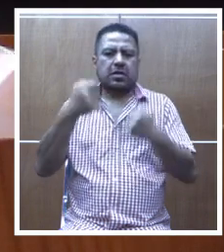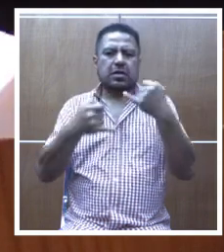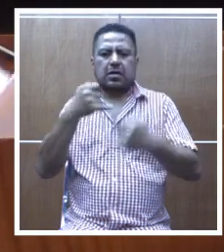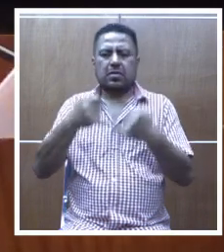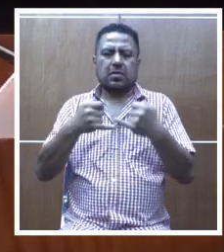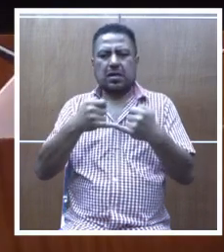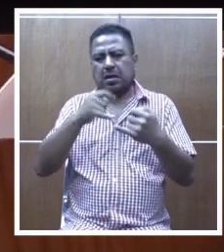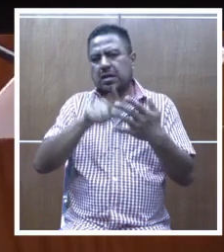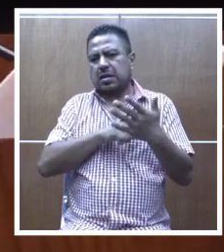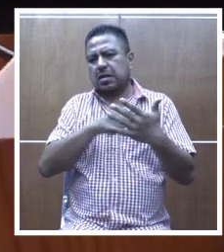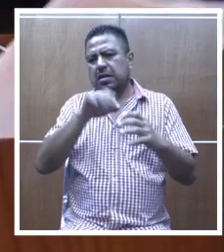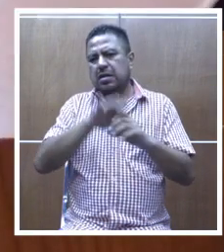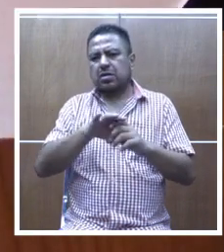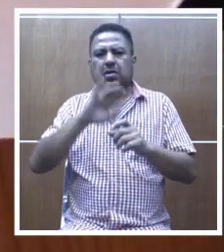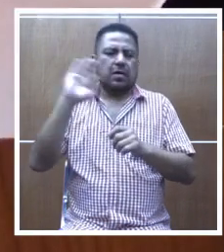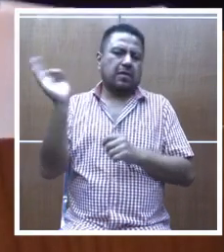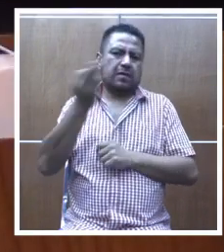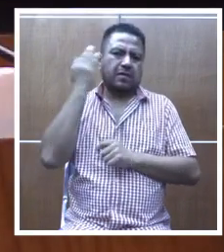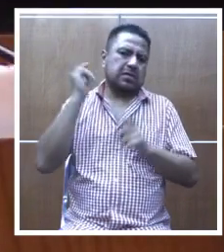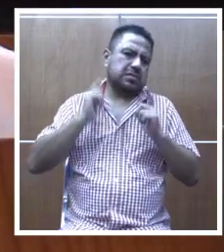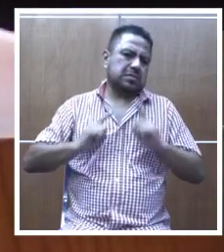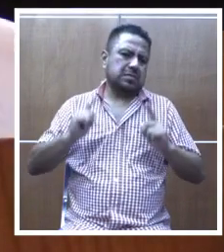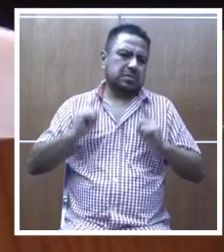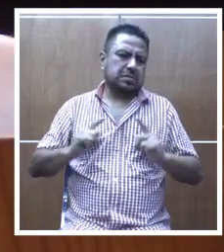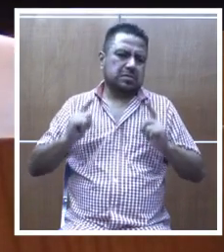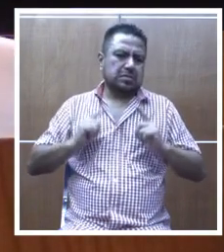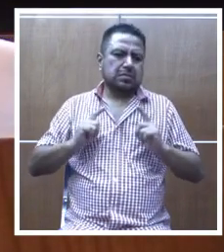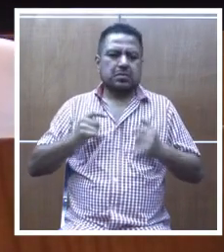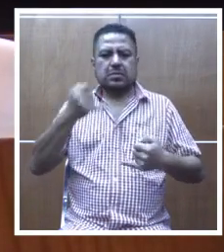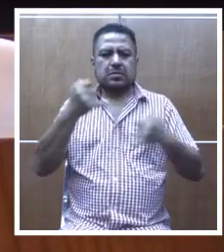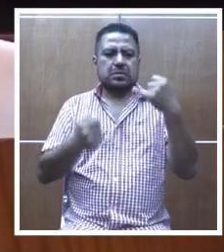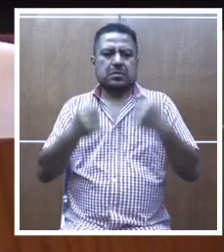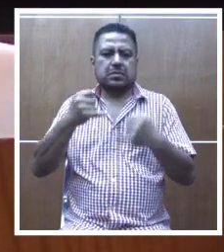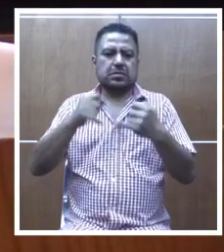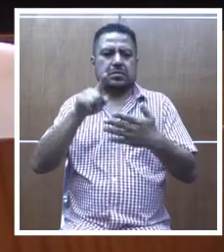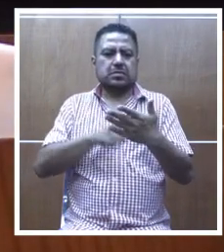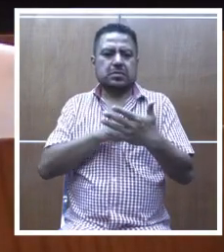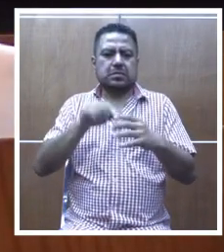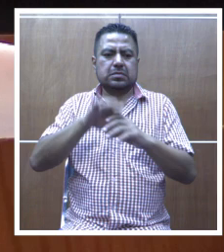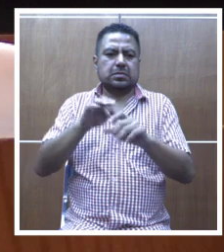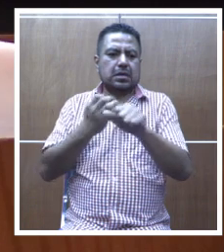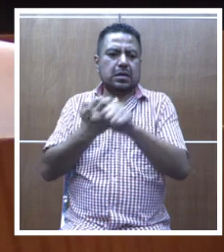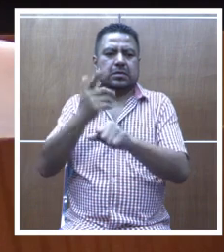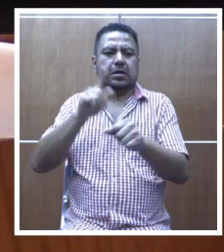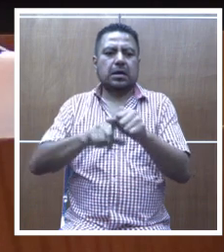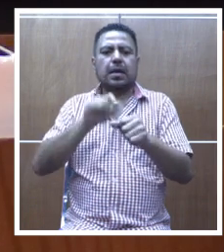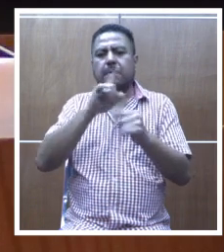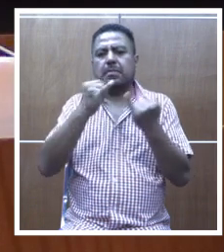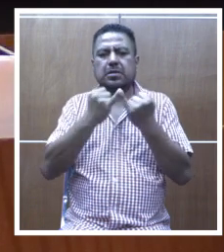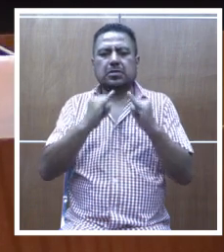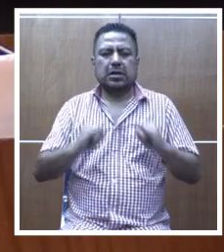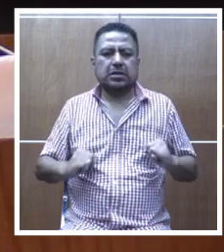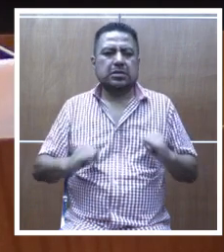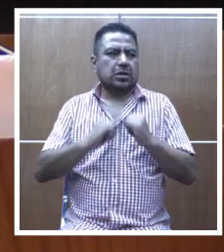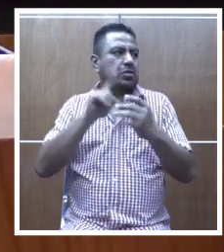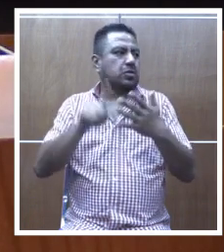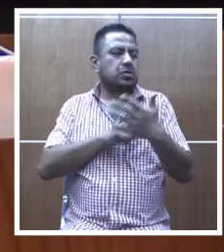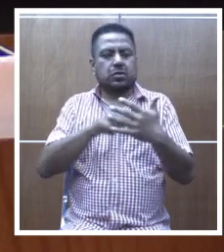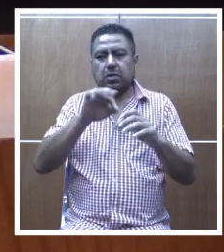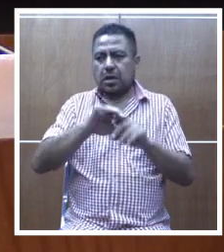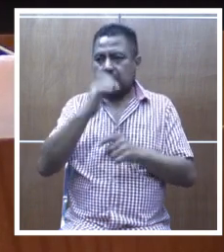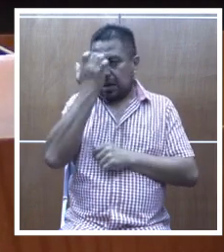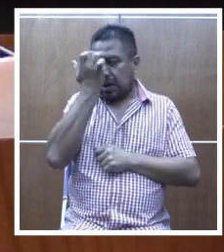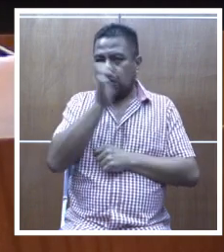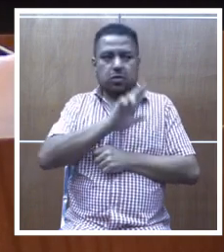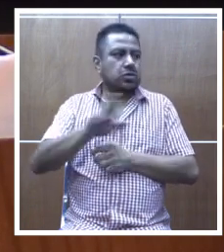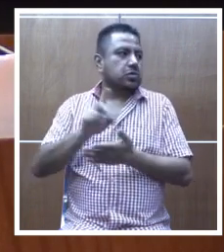Poder Judicial de la Federación, los tribunales electorales estatales e institutos electorales, y reconocieron los